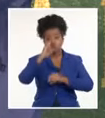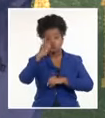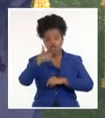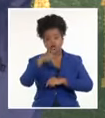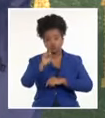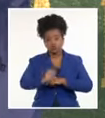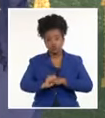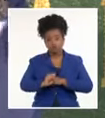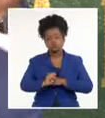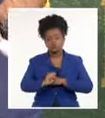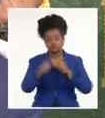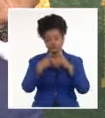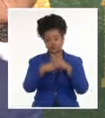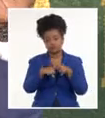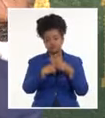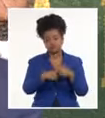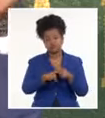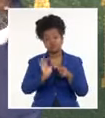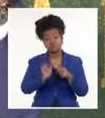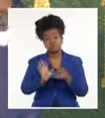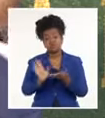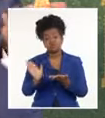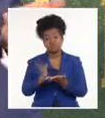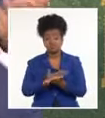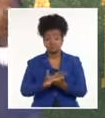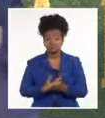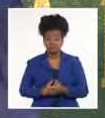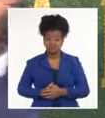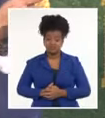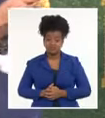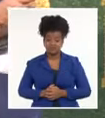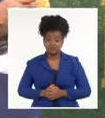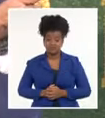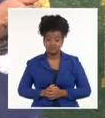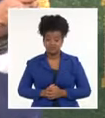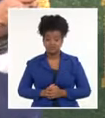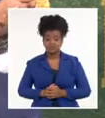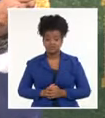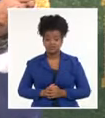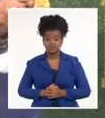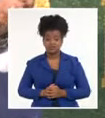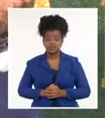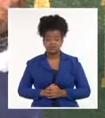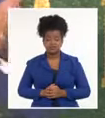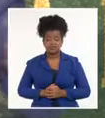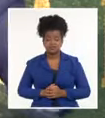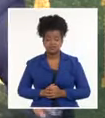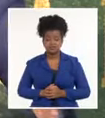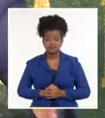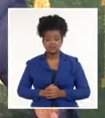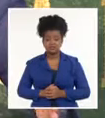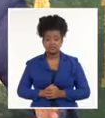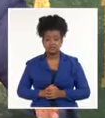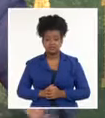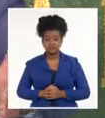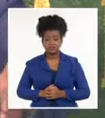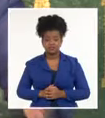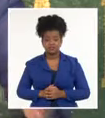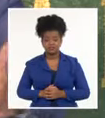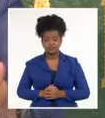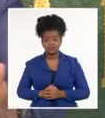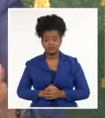vanguardia. Y fue por eso justamente que la debilitaron hasta que desapareció. Por eso decimos que